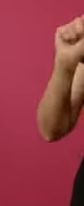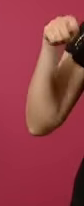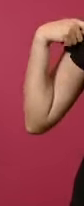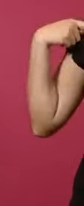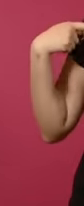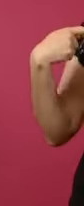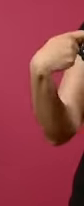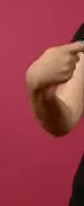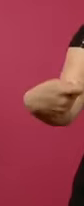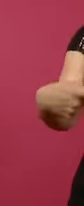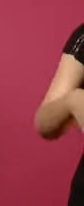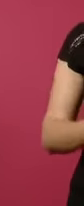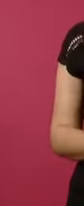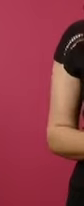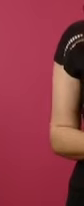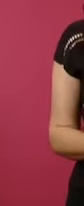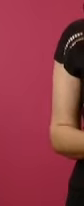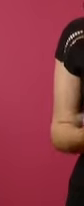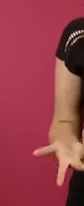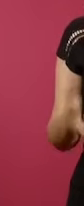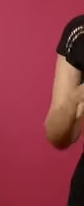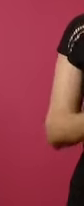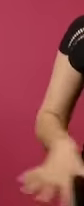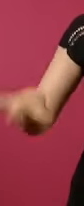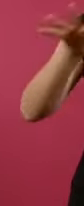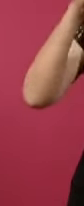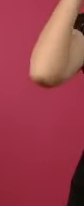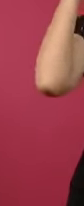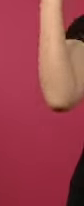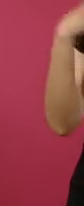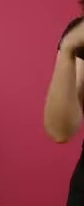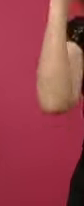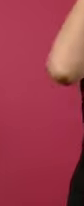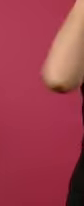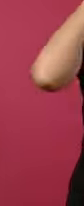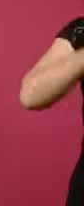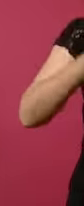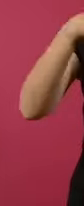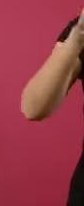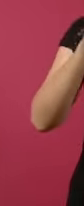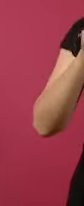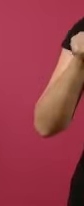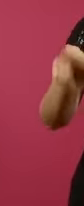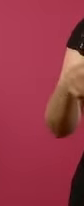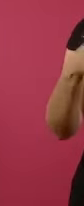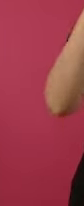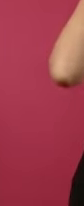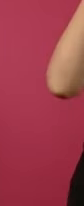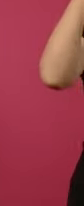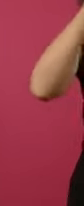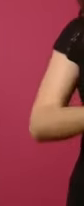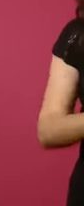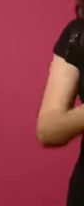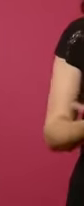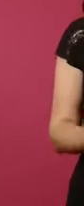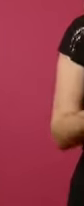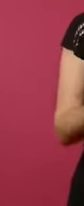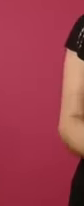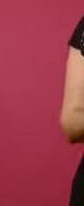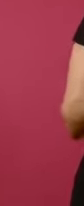El pueblo de México tiene una gran reserva de valores culturales, morales, espirituales, que